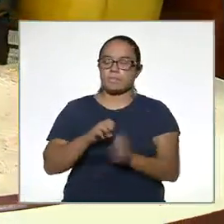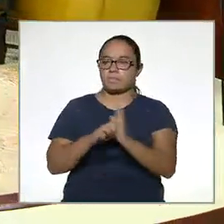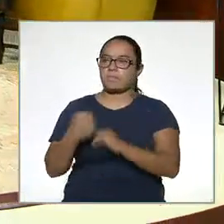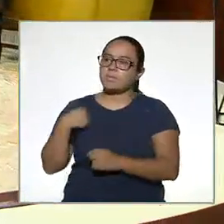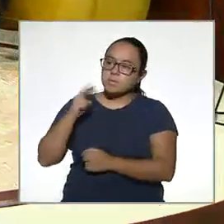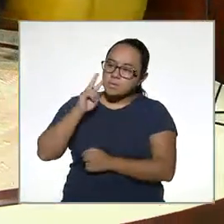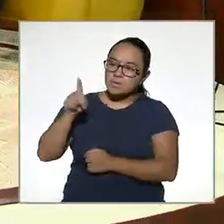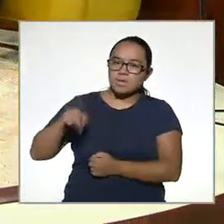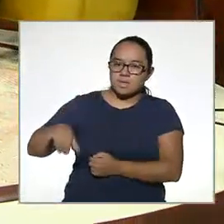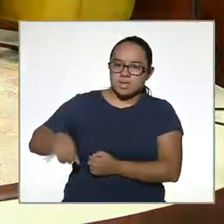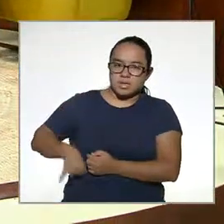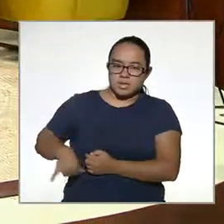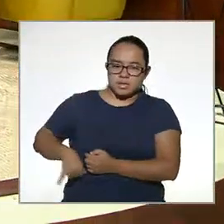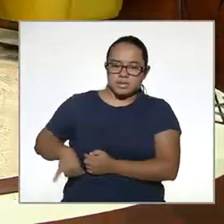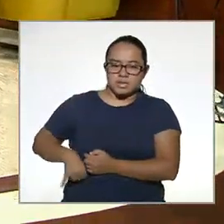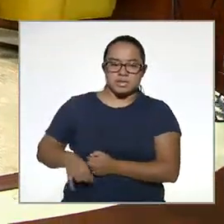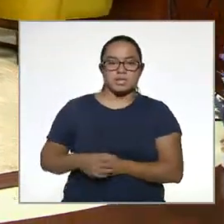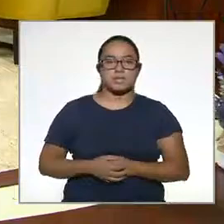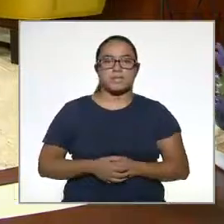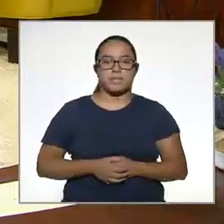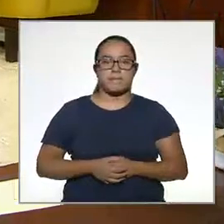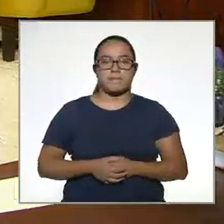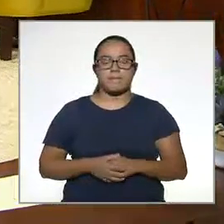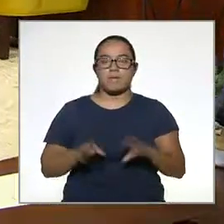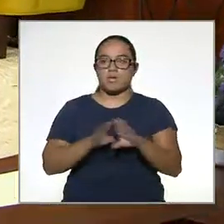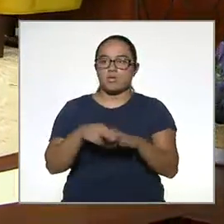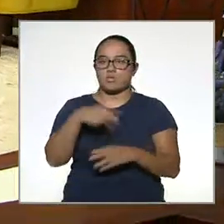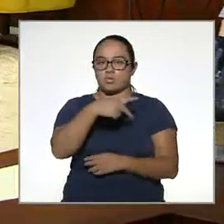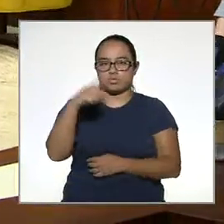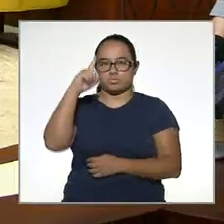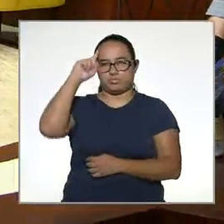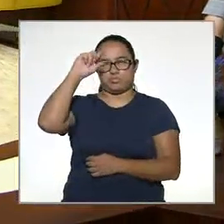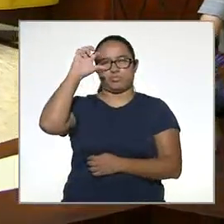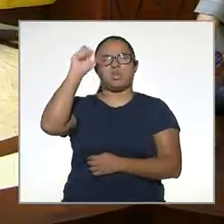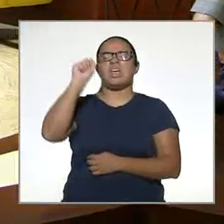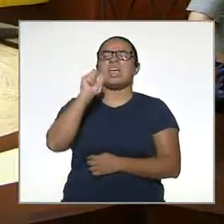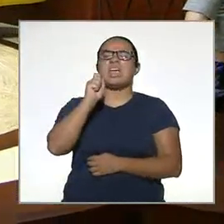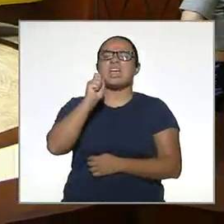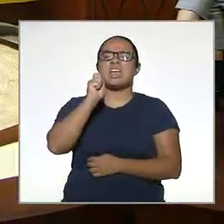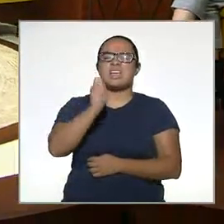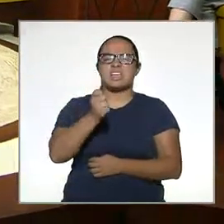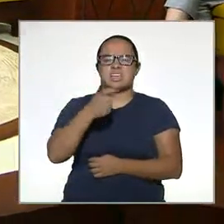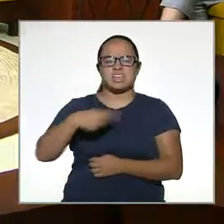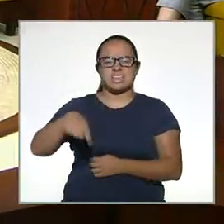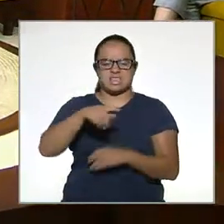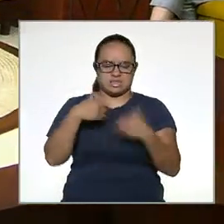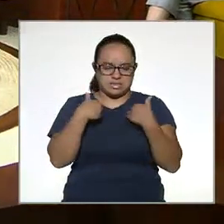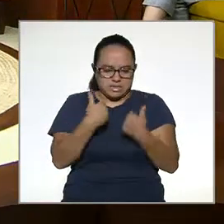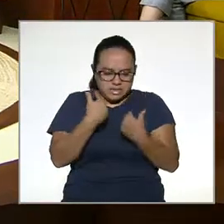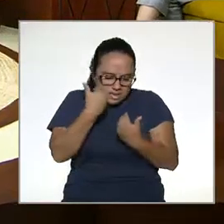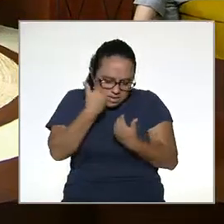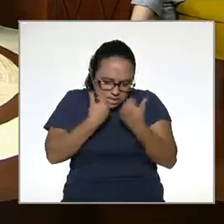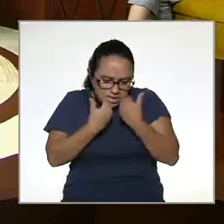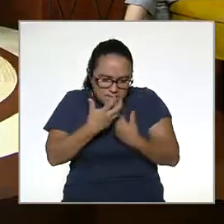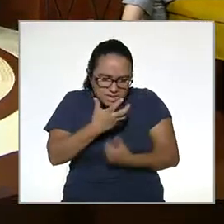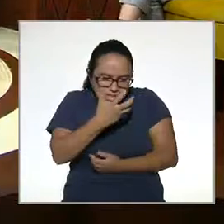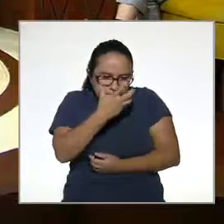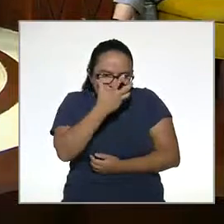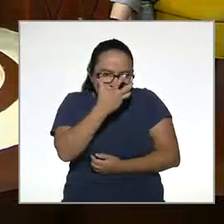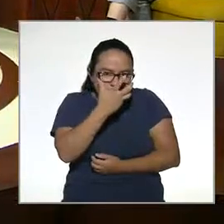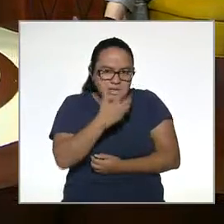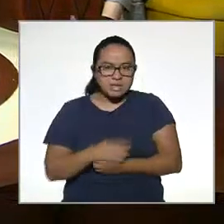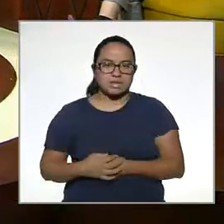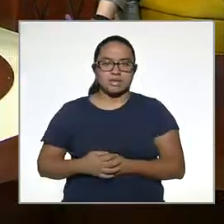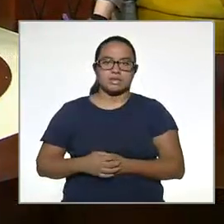dice Miriam es, como esta cuestión conceptual, ¿no? O partamos de definir qué entendemos por timidez, o sea, qué entendemos